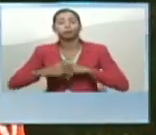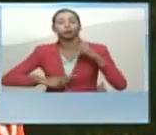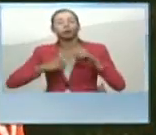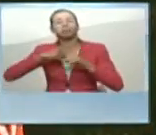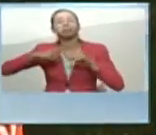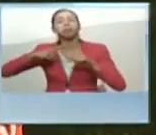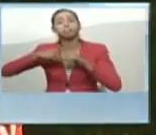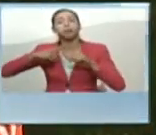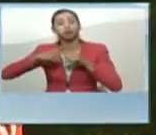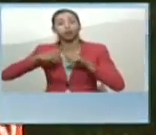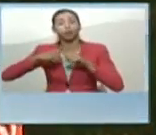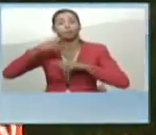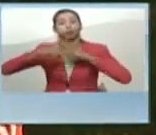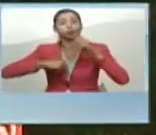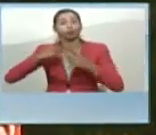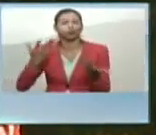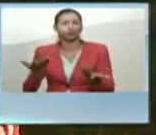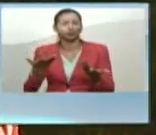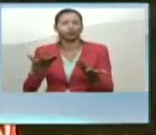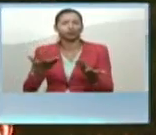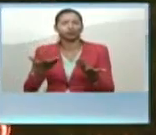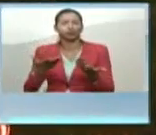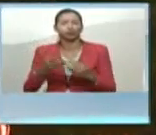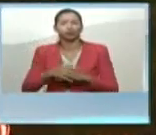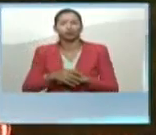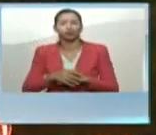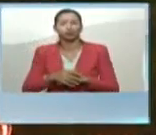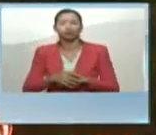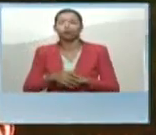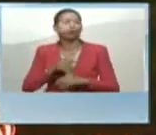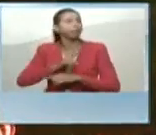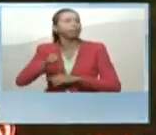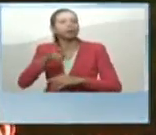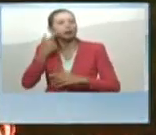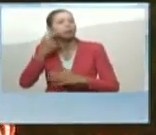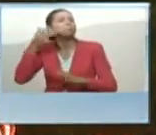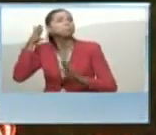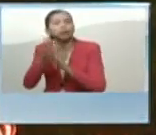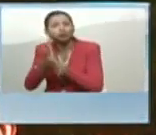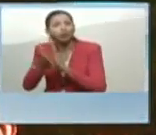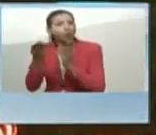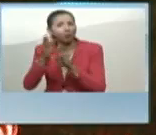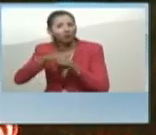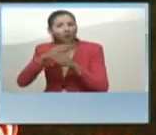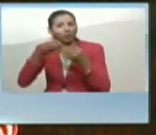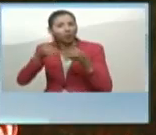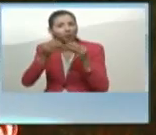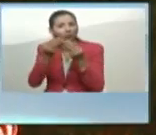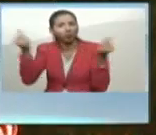Intermedio productivo. Yo mandé a investigar qué pasó a fondo.